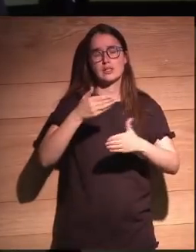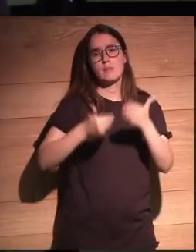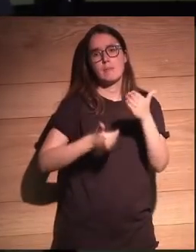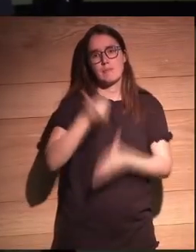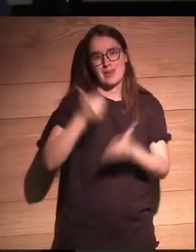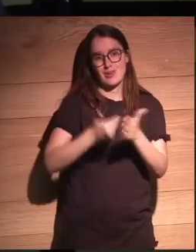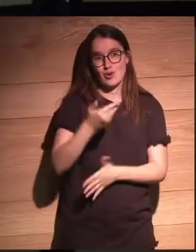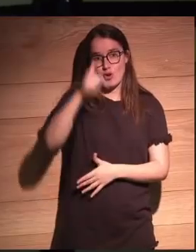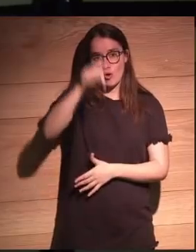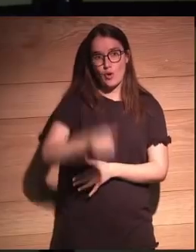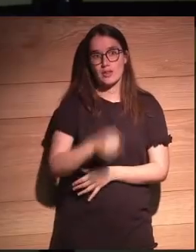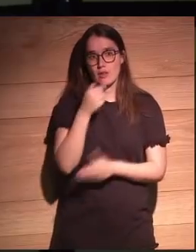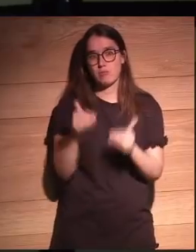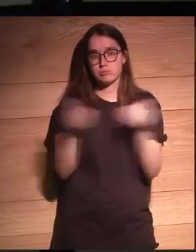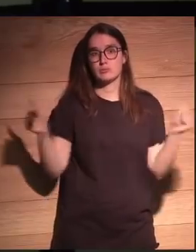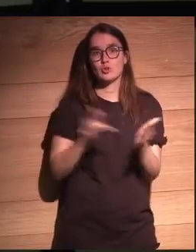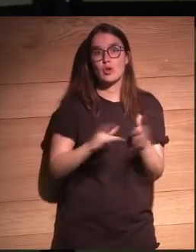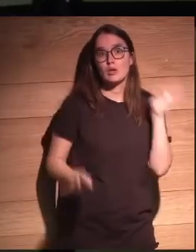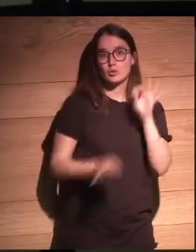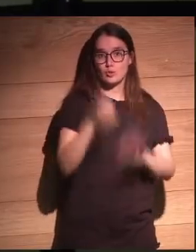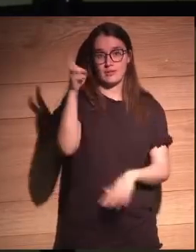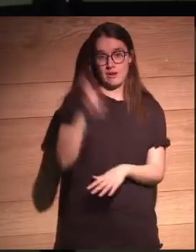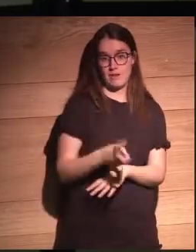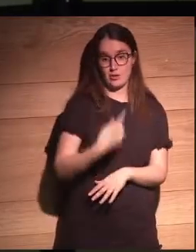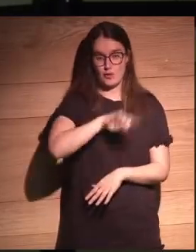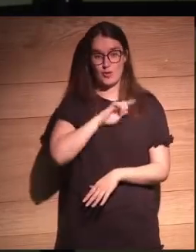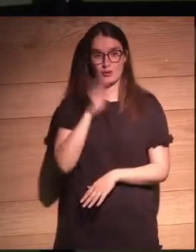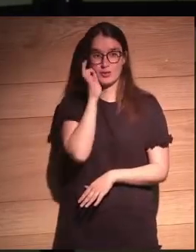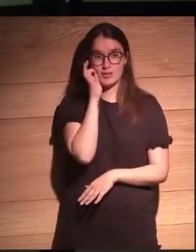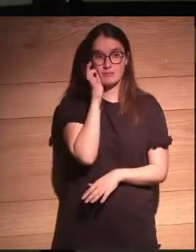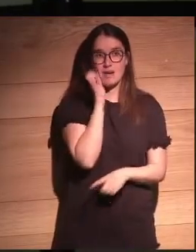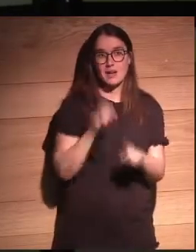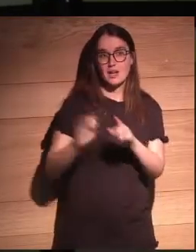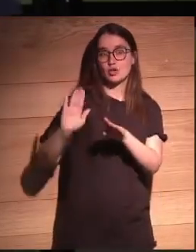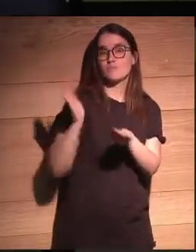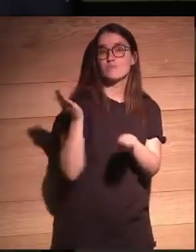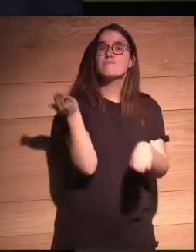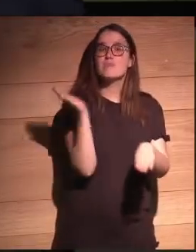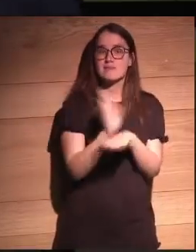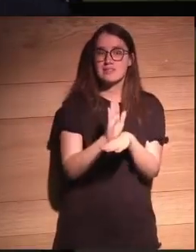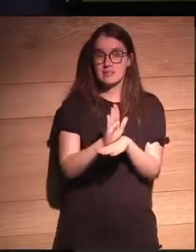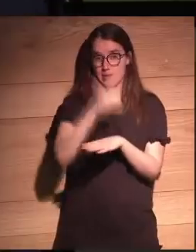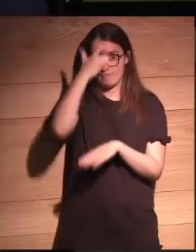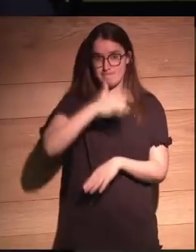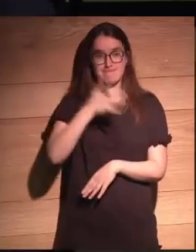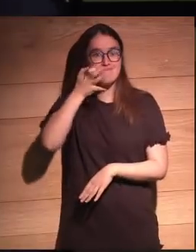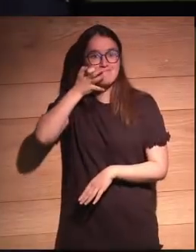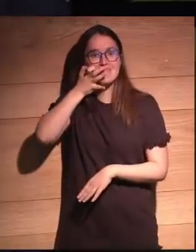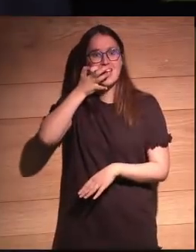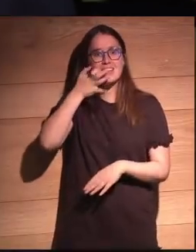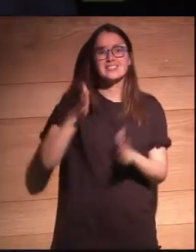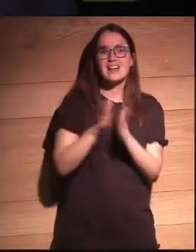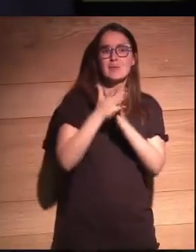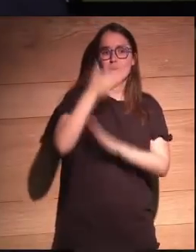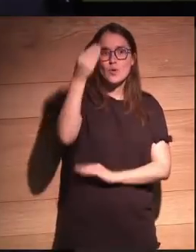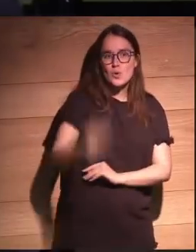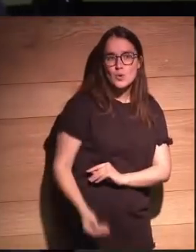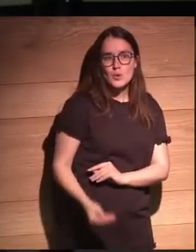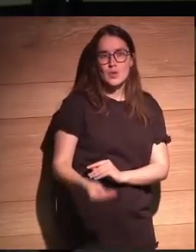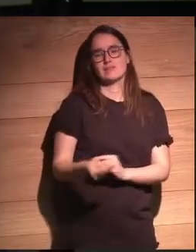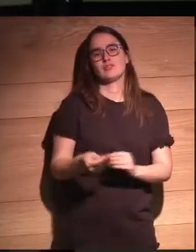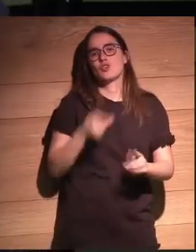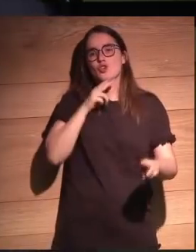Guardian. Hoy, decía al principio, tenemos la suerte de tenerle con nosotras para que nos presente en persona este gran libro que es En defensa